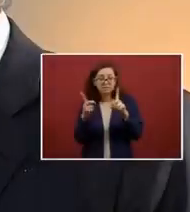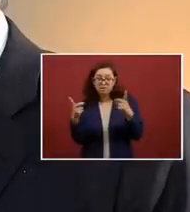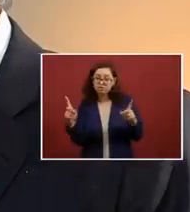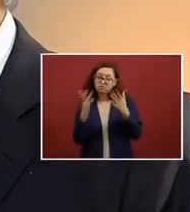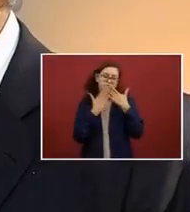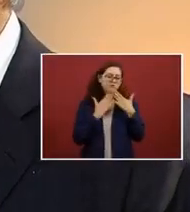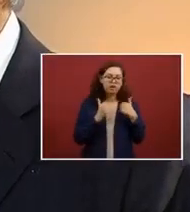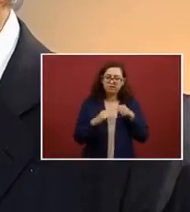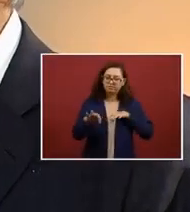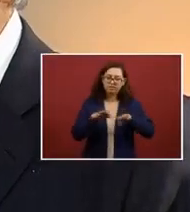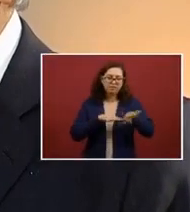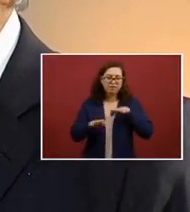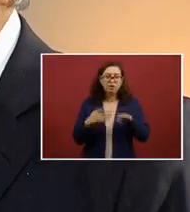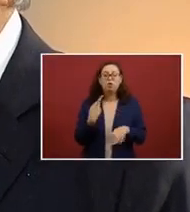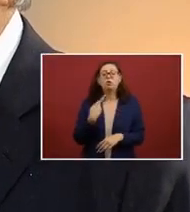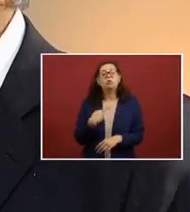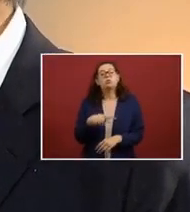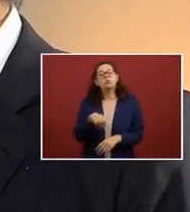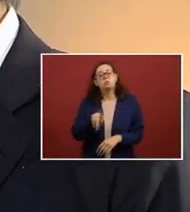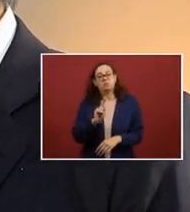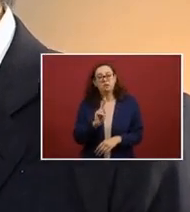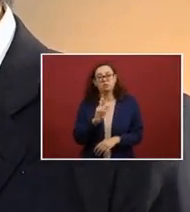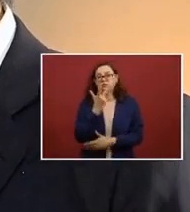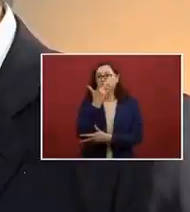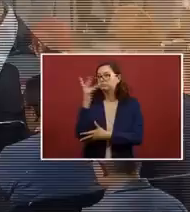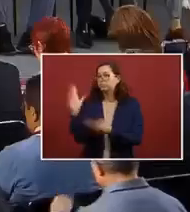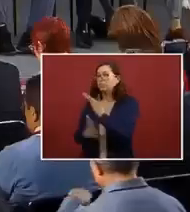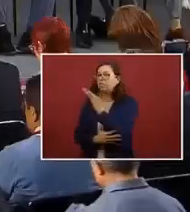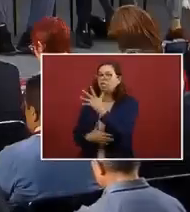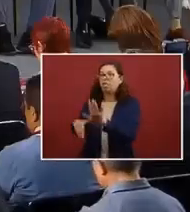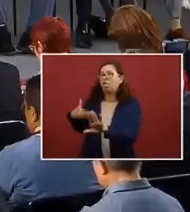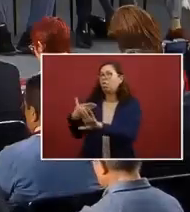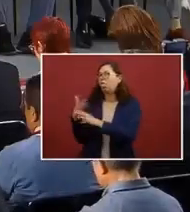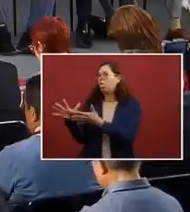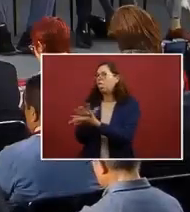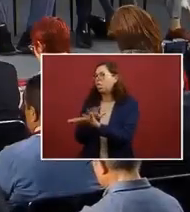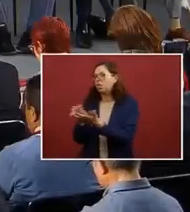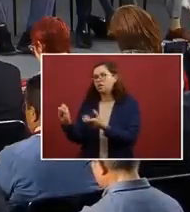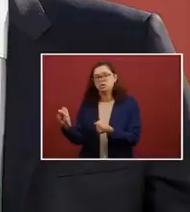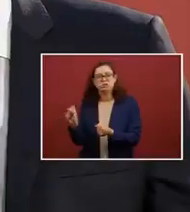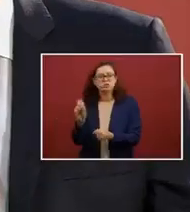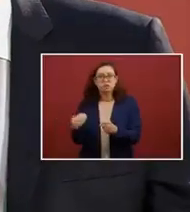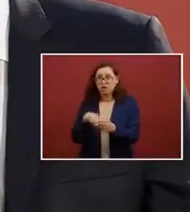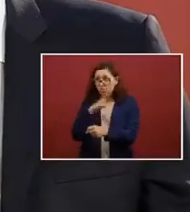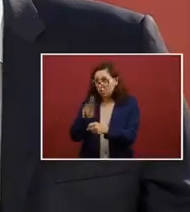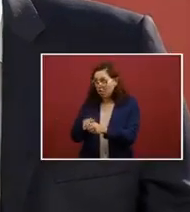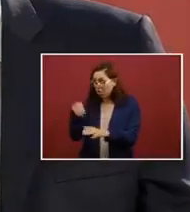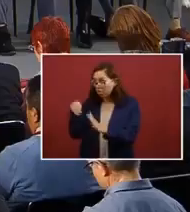Tenemos empleos, pero no destruir la naturaleza. Ese es el